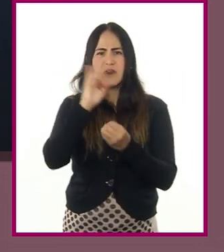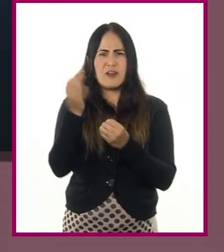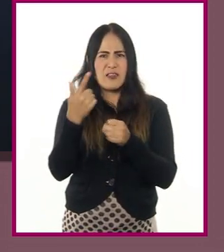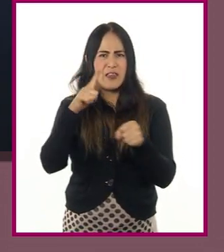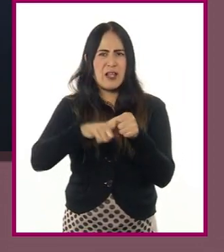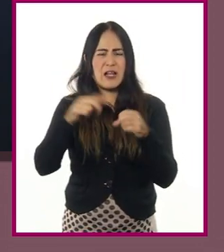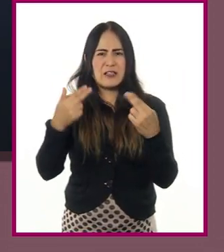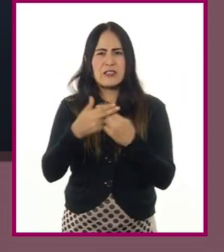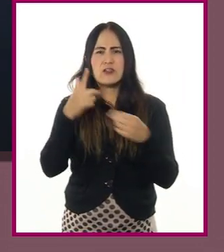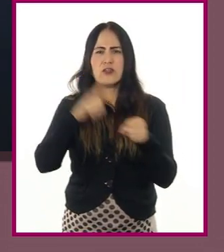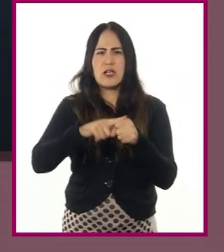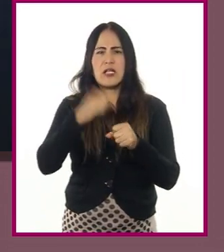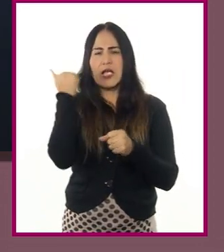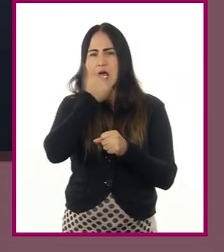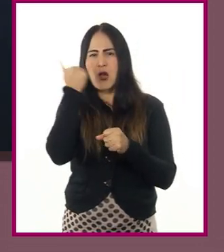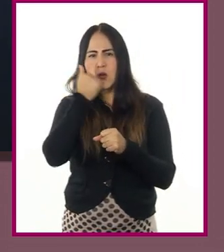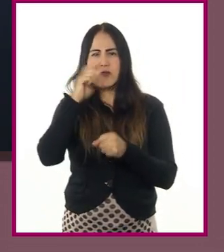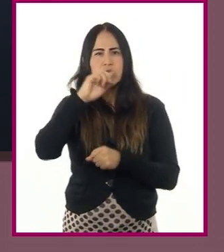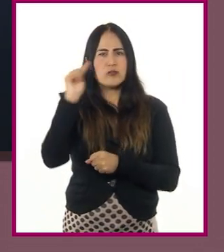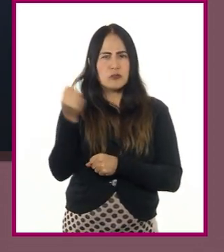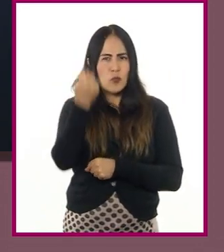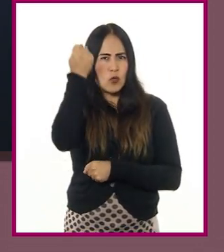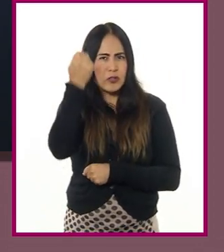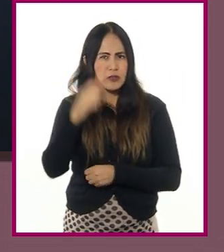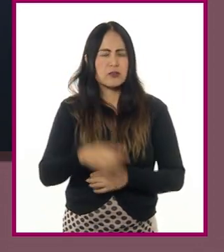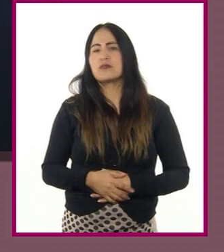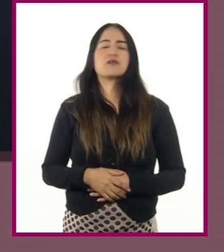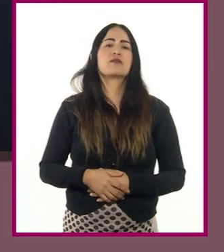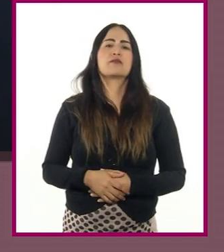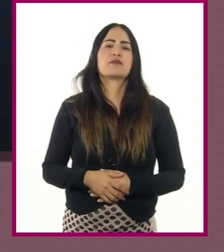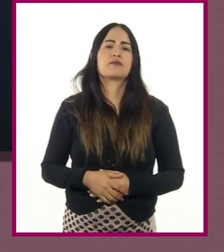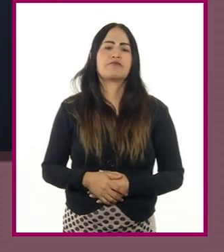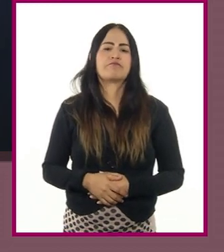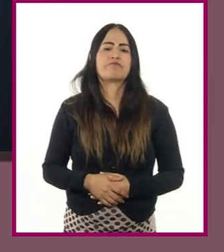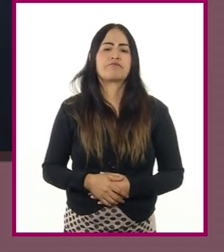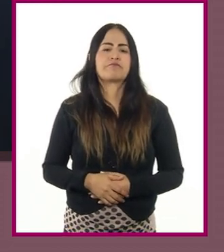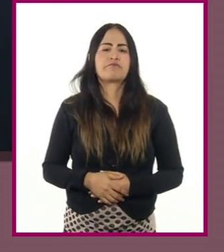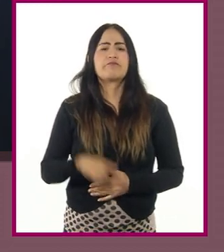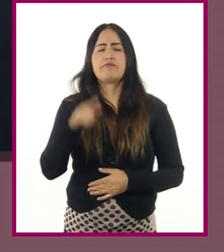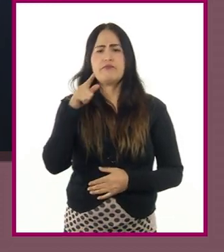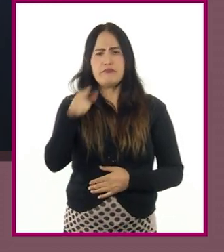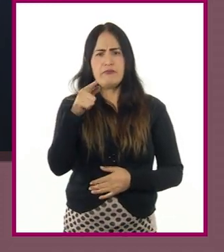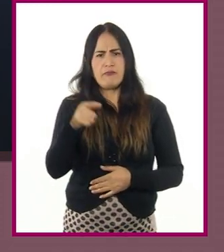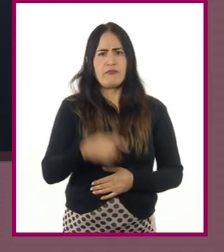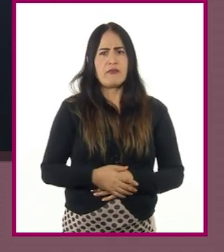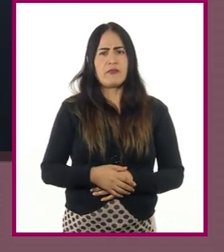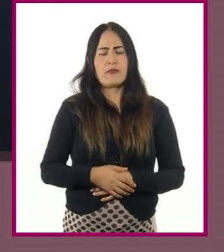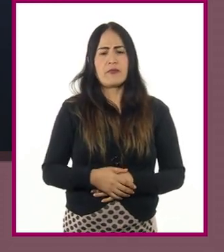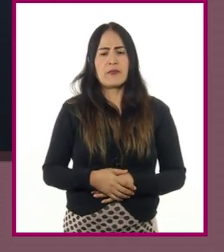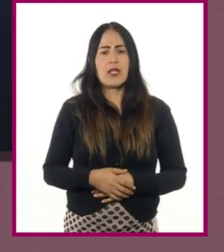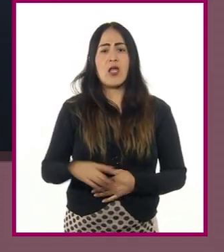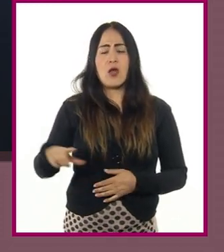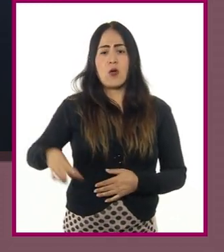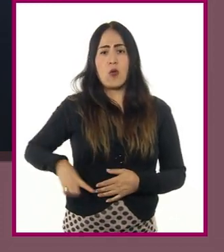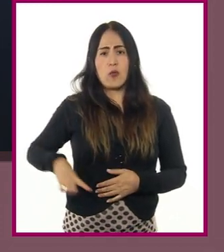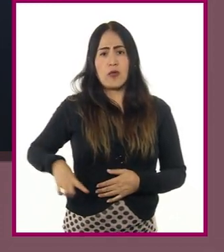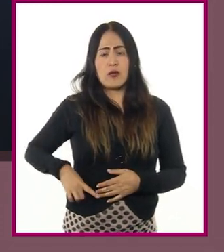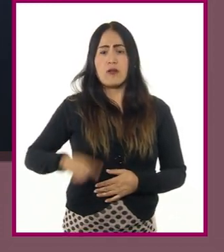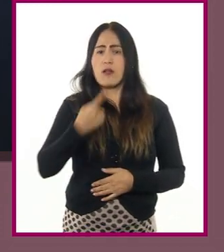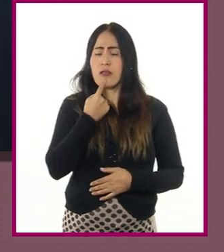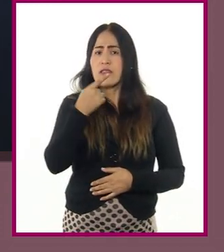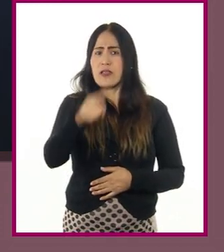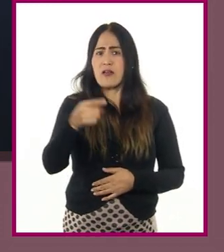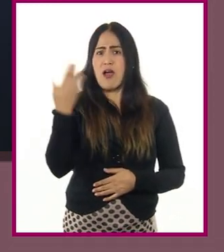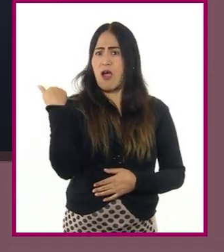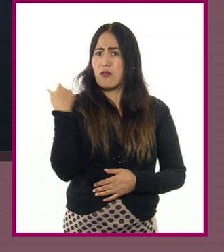Estudiantes Técnicos, que era una organización charra, controlada por el gobierno, especialmente por Corona del Rosal, a quejarse del